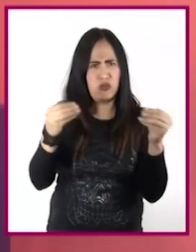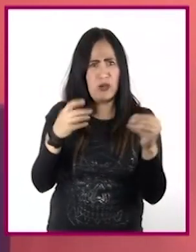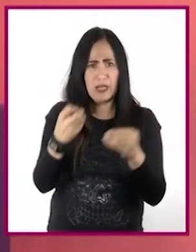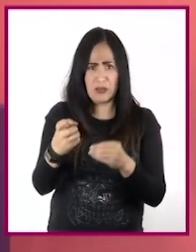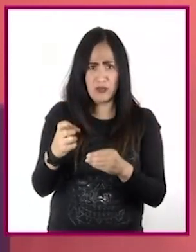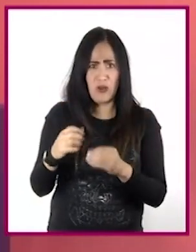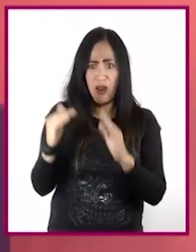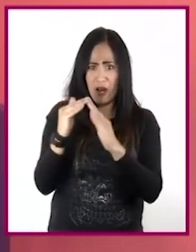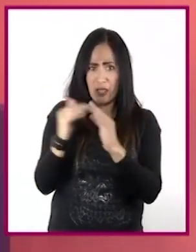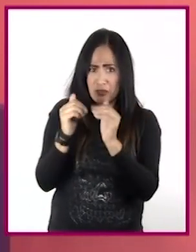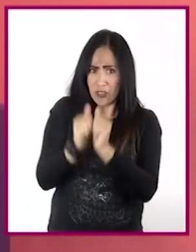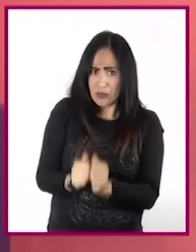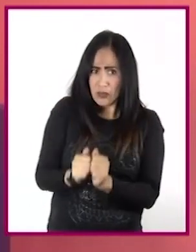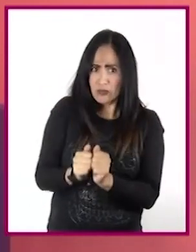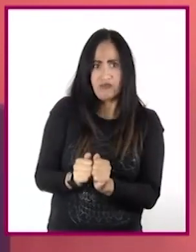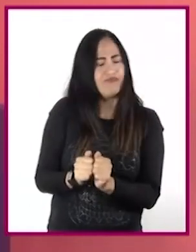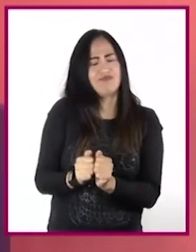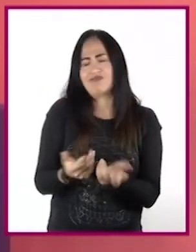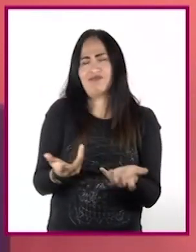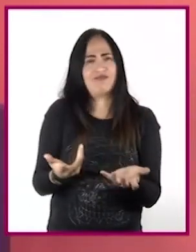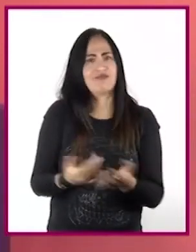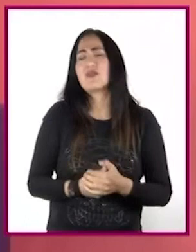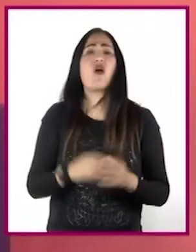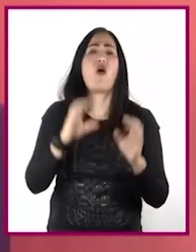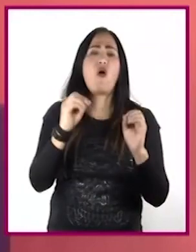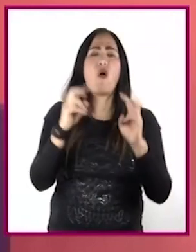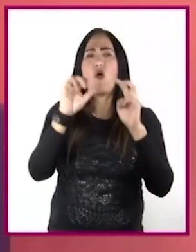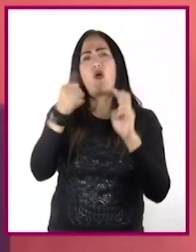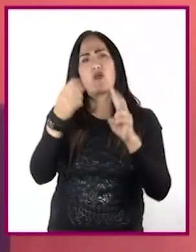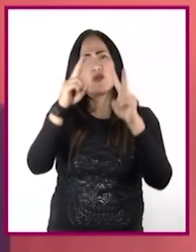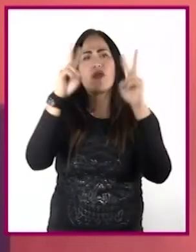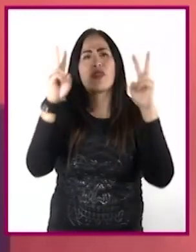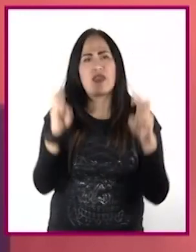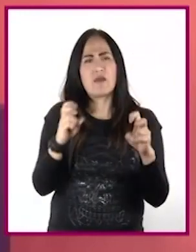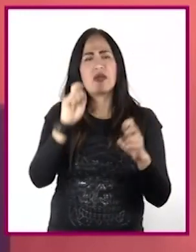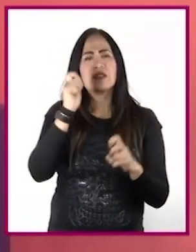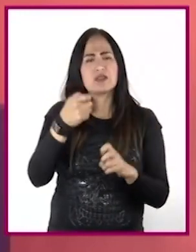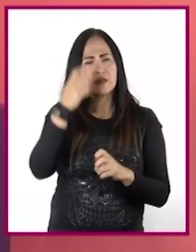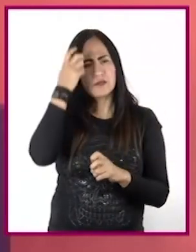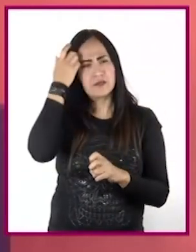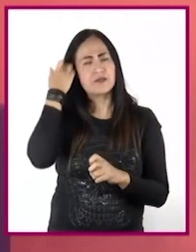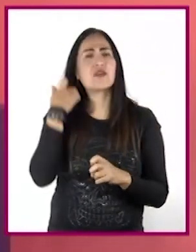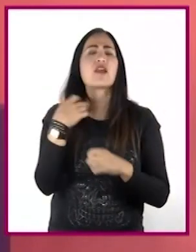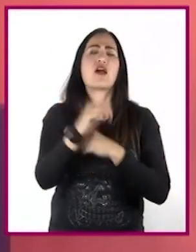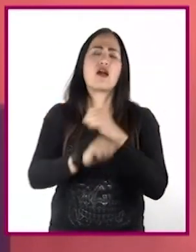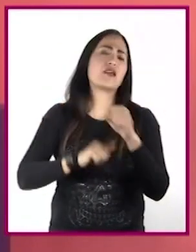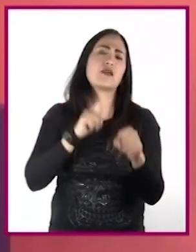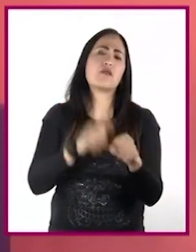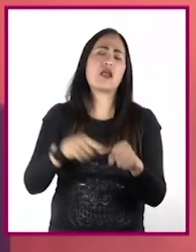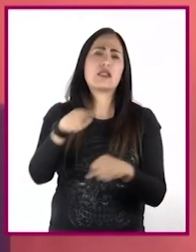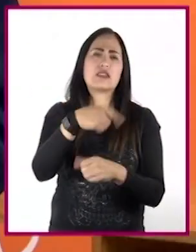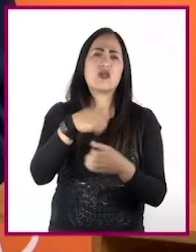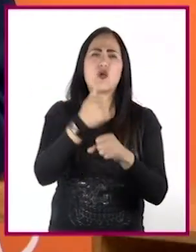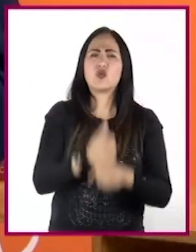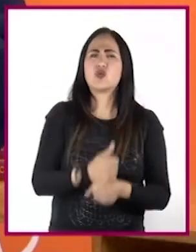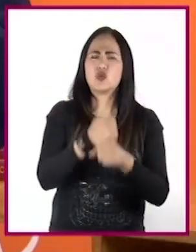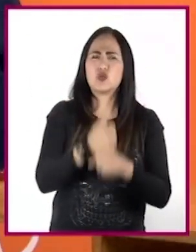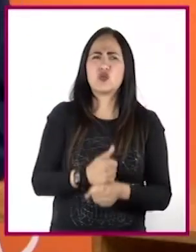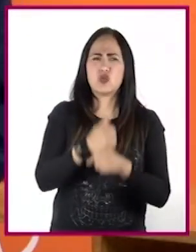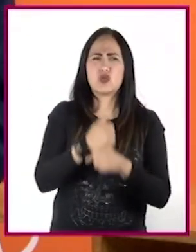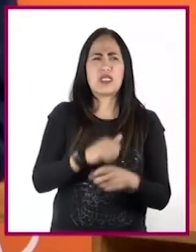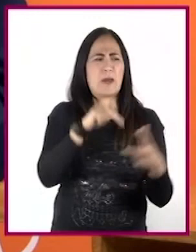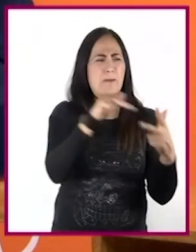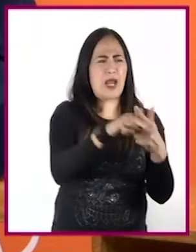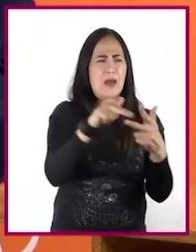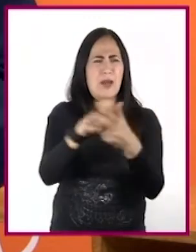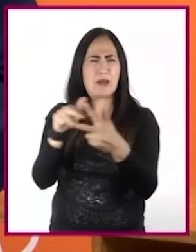compañía. Otro tema muy interesante sería el sufrimiento al que son sometidos los animales en los rastros. ¡Ey!